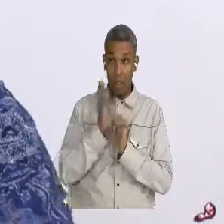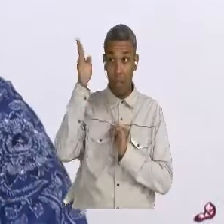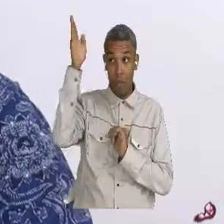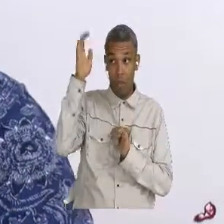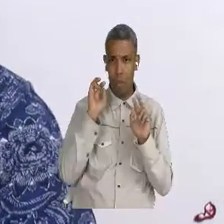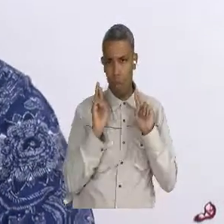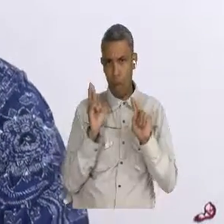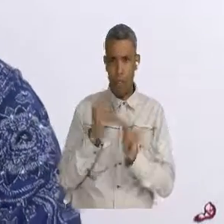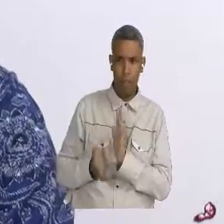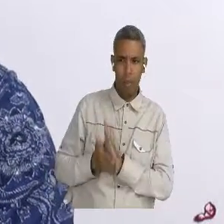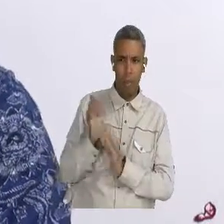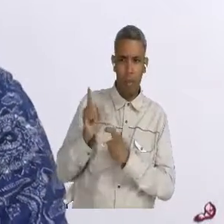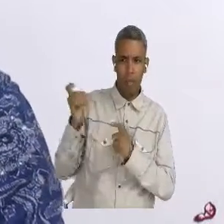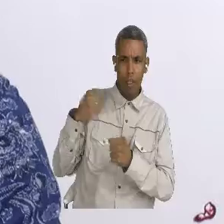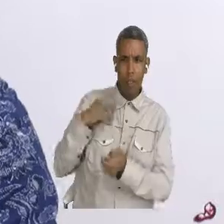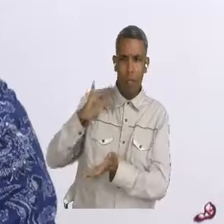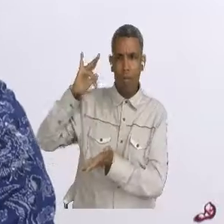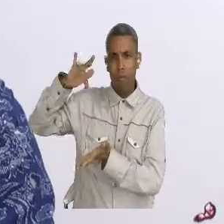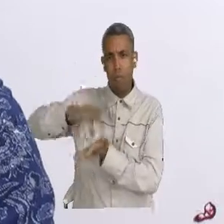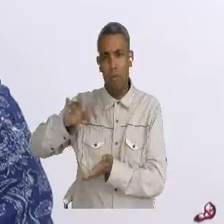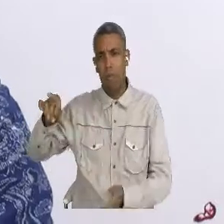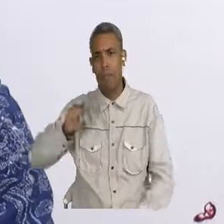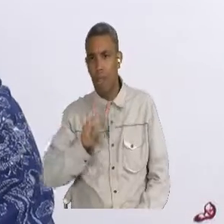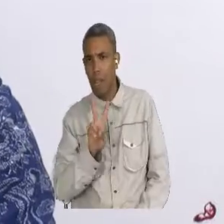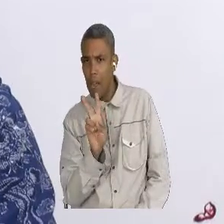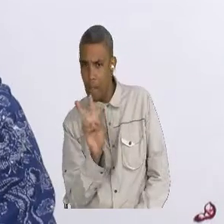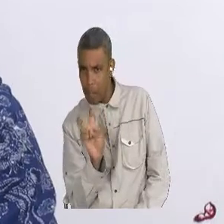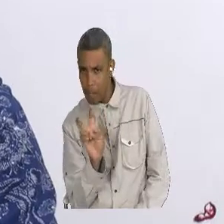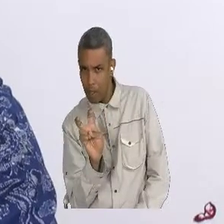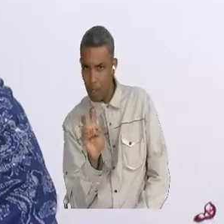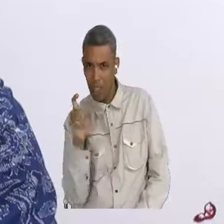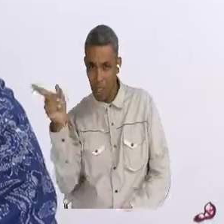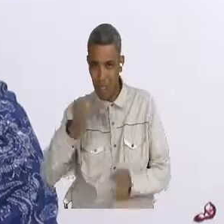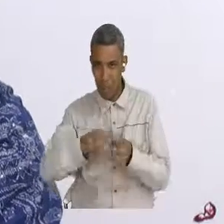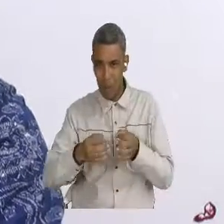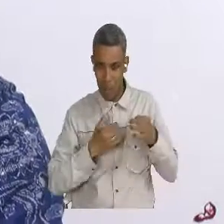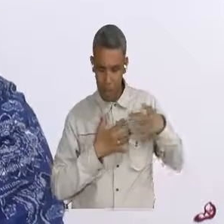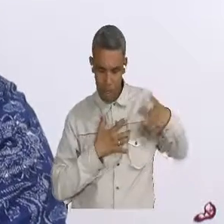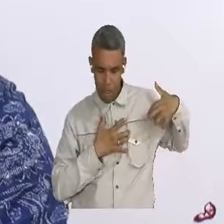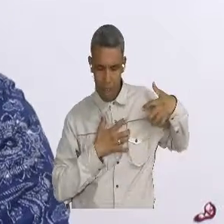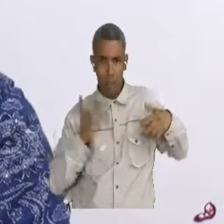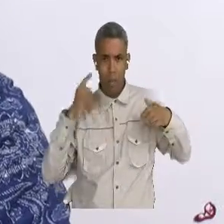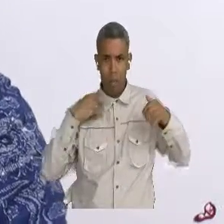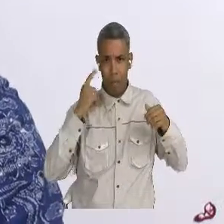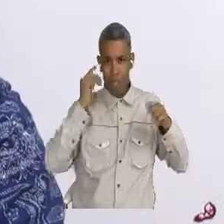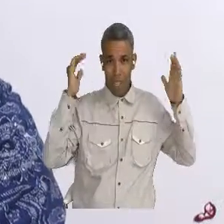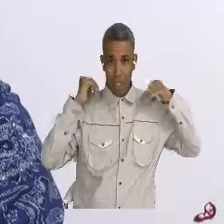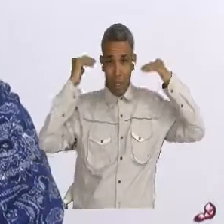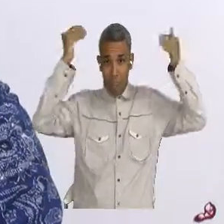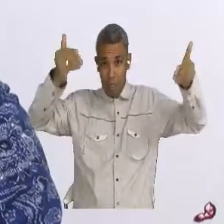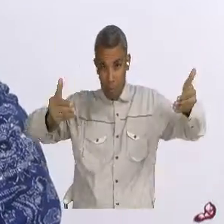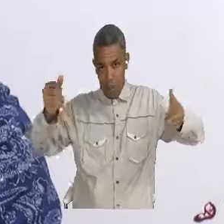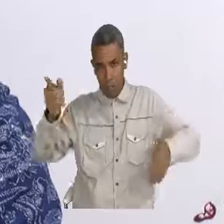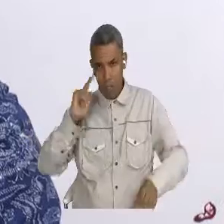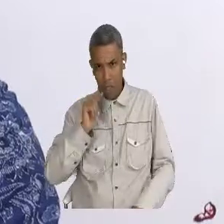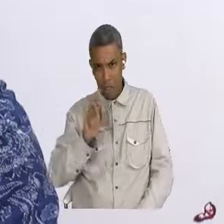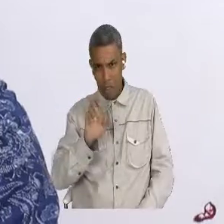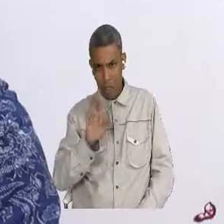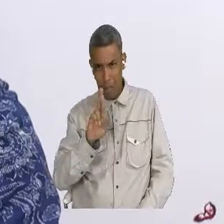la competencia el día 27, ahí en el Coliseo de Ferias de Valledupar. Entonces vamos a estar con toda, representando nuestra Barranca